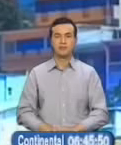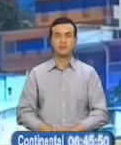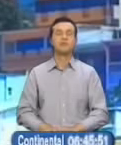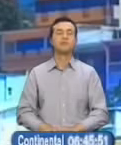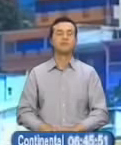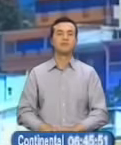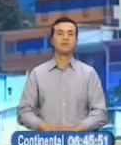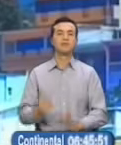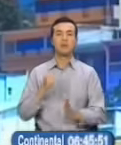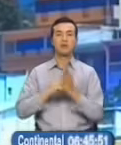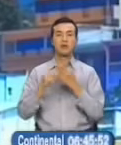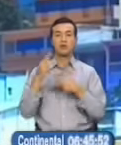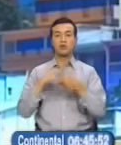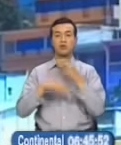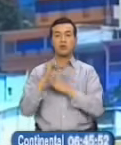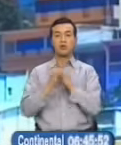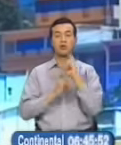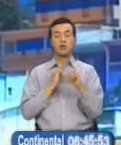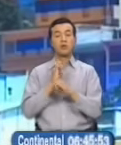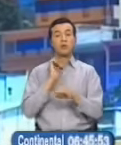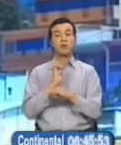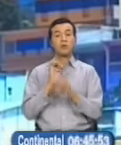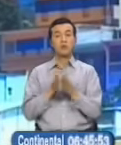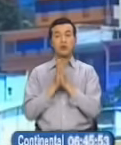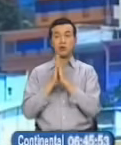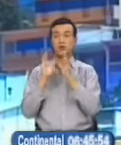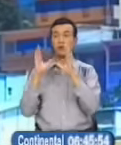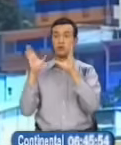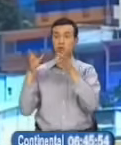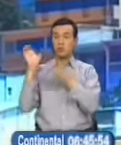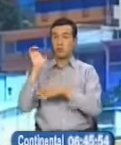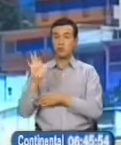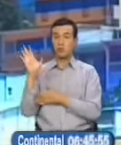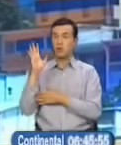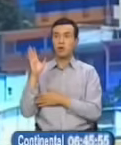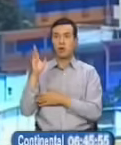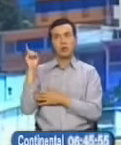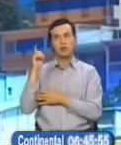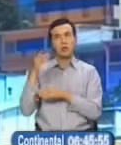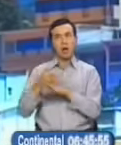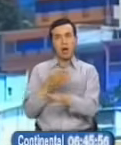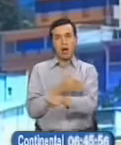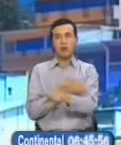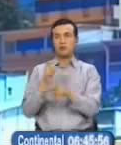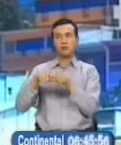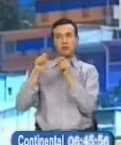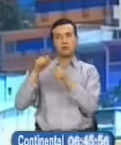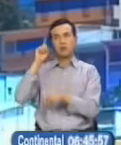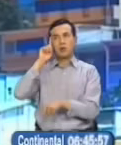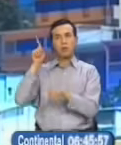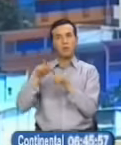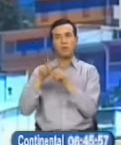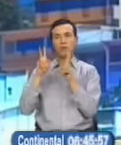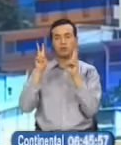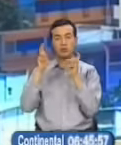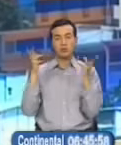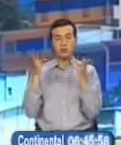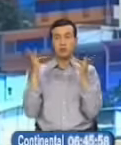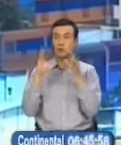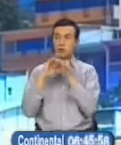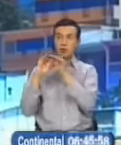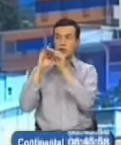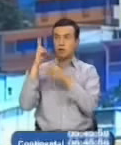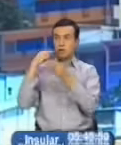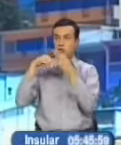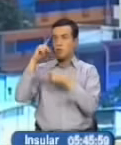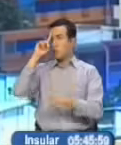Según el Ministerio de Comercio Exterior, Ecuador solicitará al bloque europeo adelantar la posible firma del preacuerdo con esta comunidad comercial con el